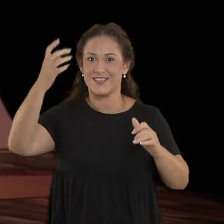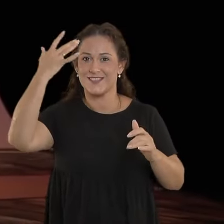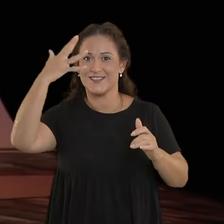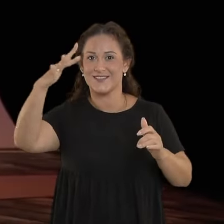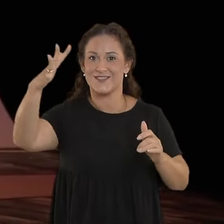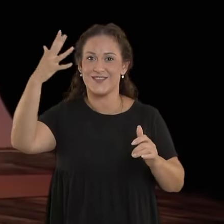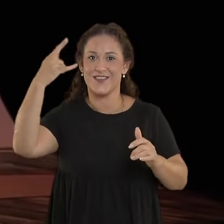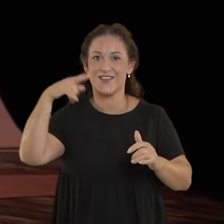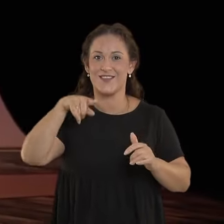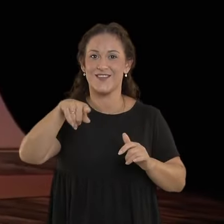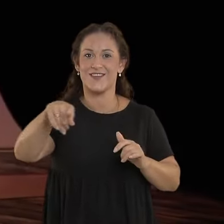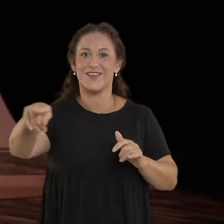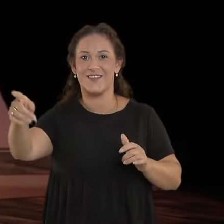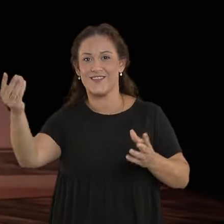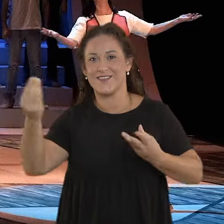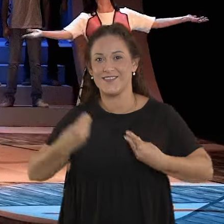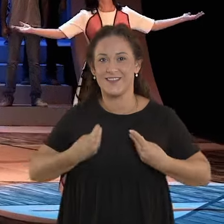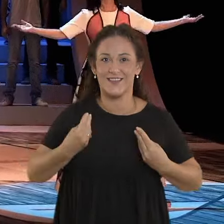de sueños donde vivas tú.